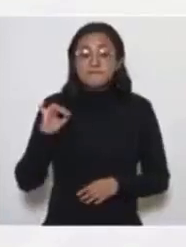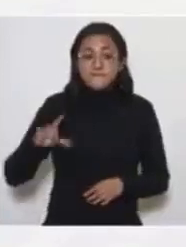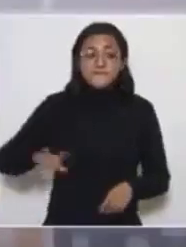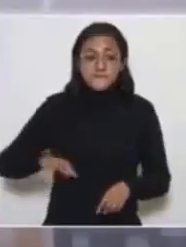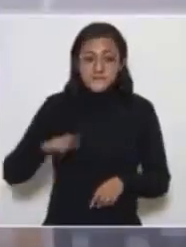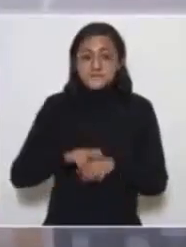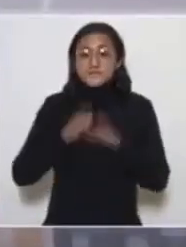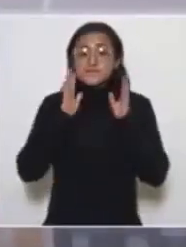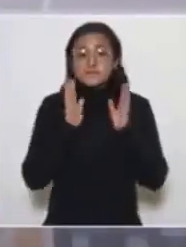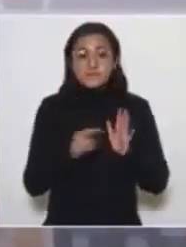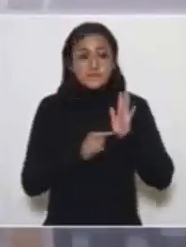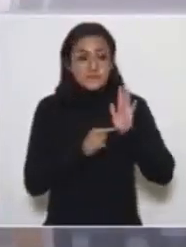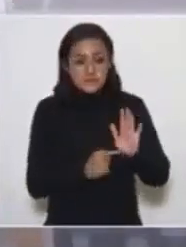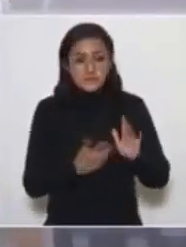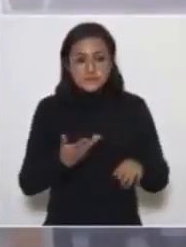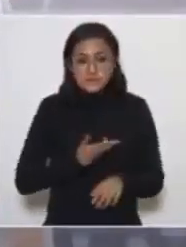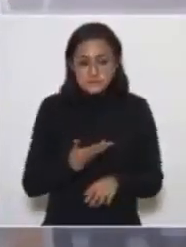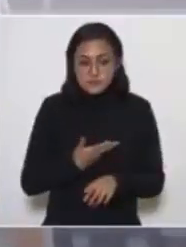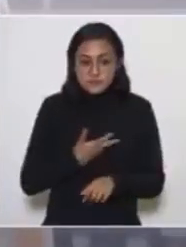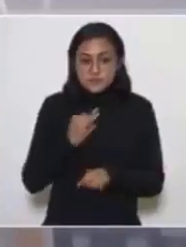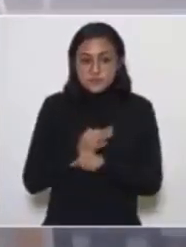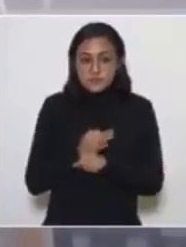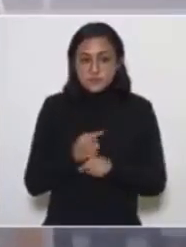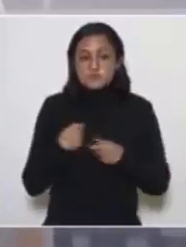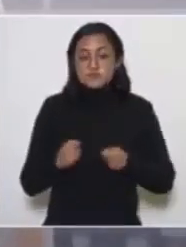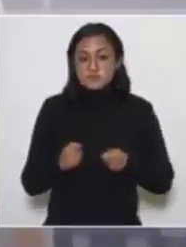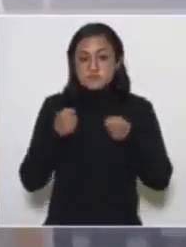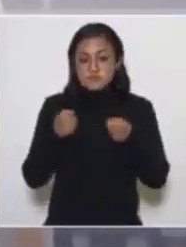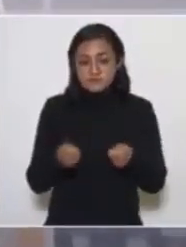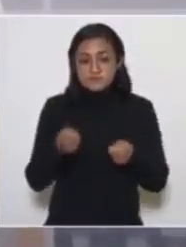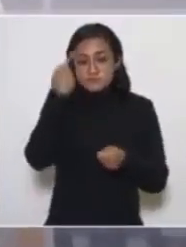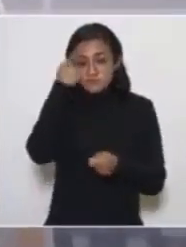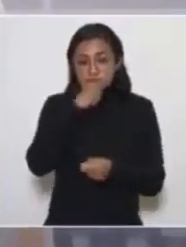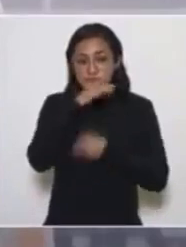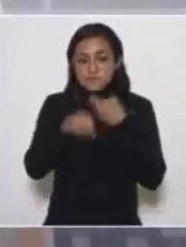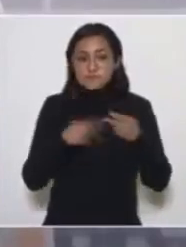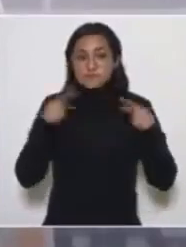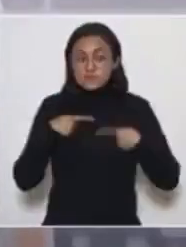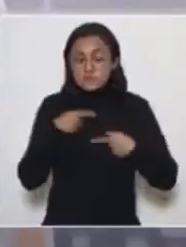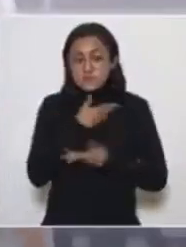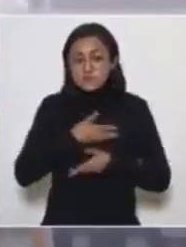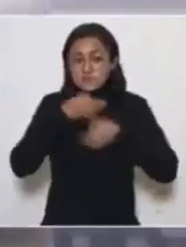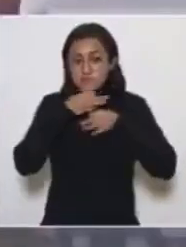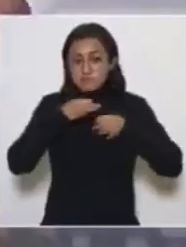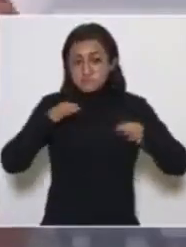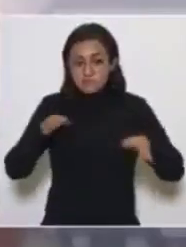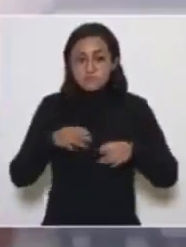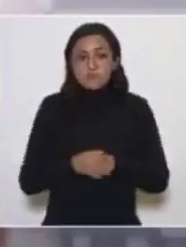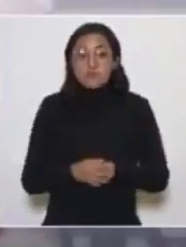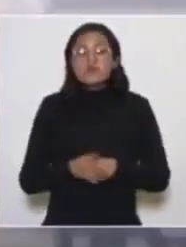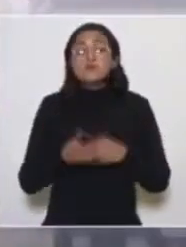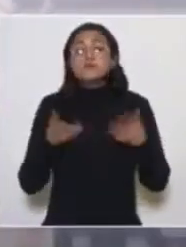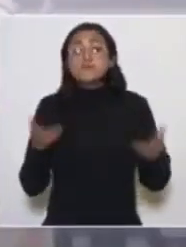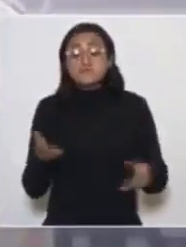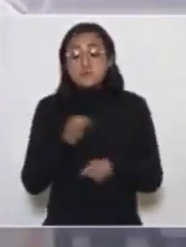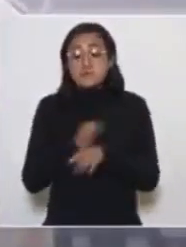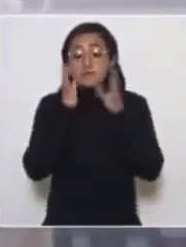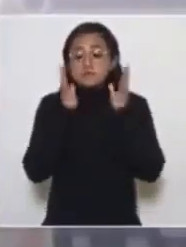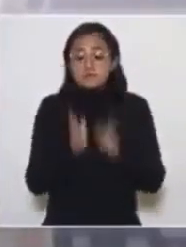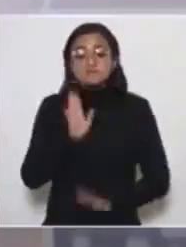Ya las proyecciones las tengo en pantalla, se las hacemos llegar a todos los medios de comunicación. Ya estamos